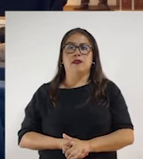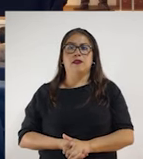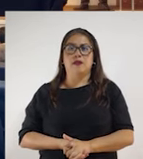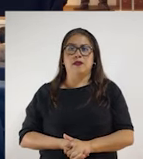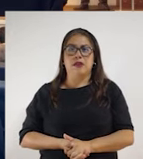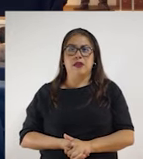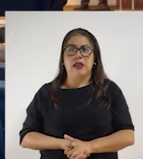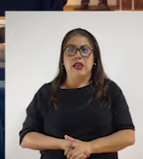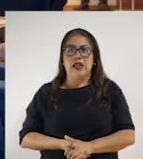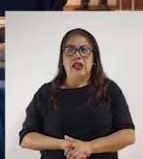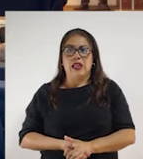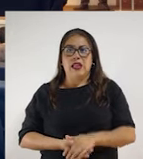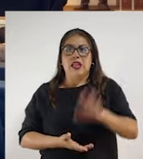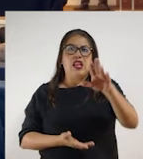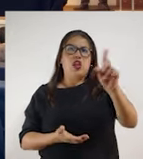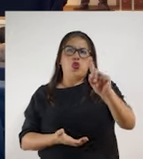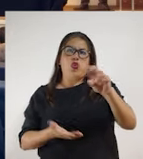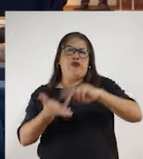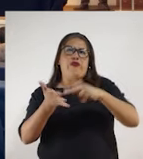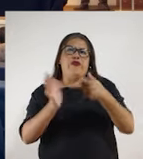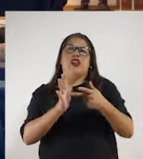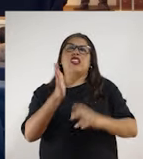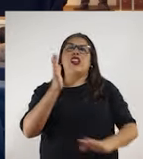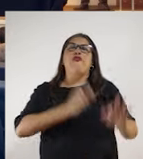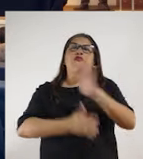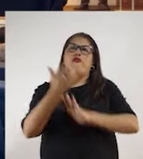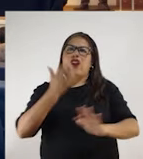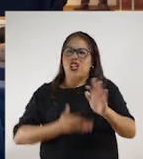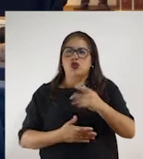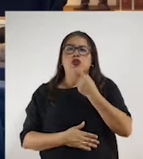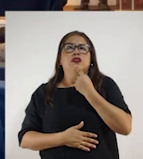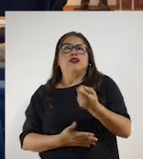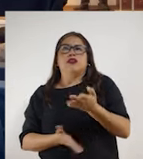no es falso decir